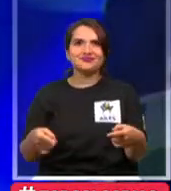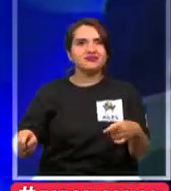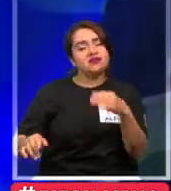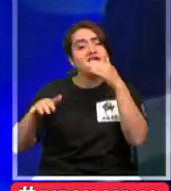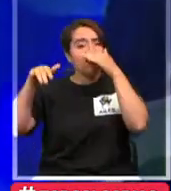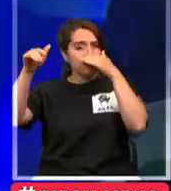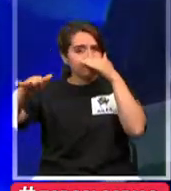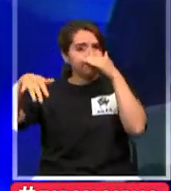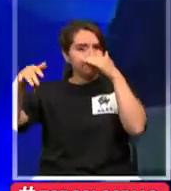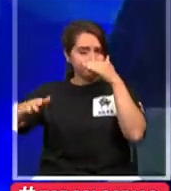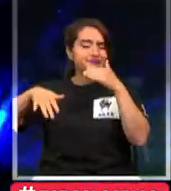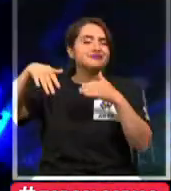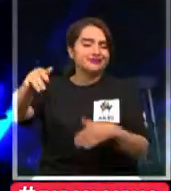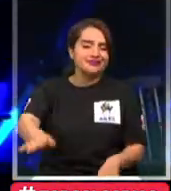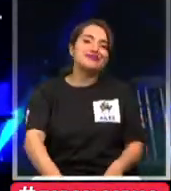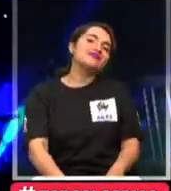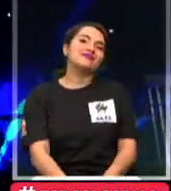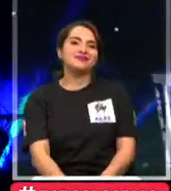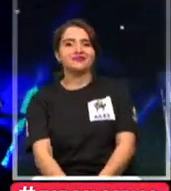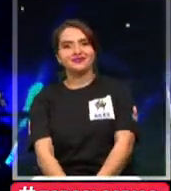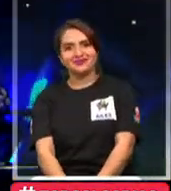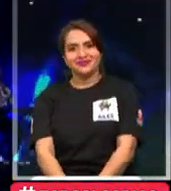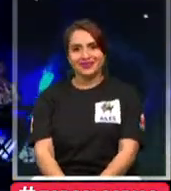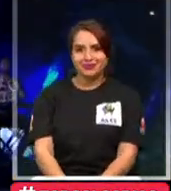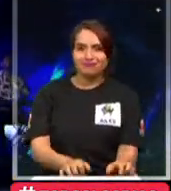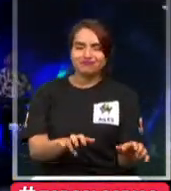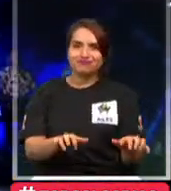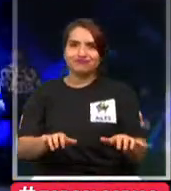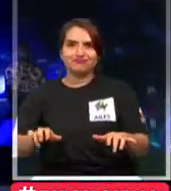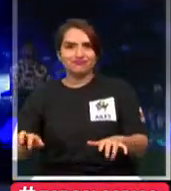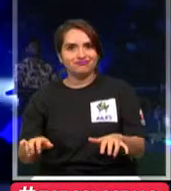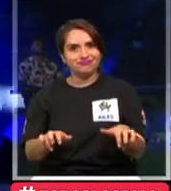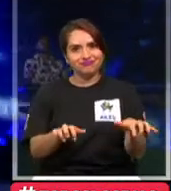Ay, ay, ay,